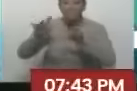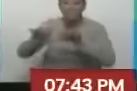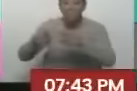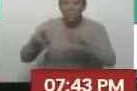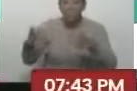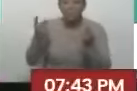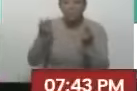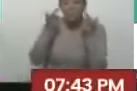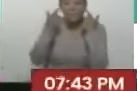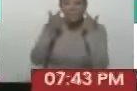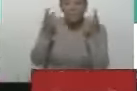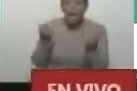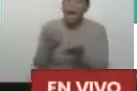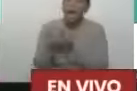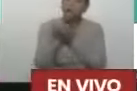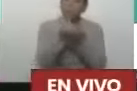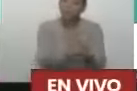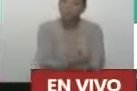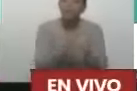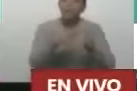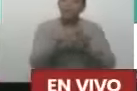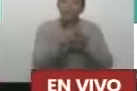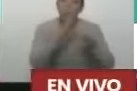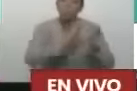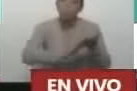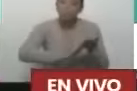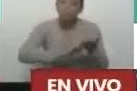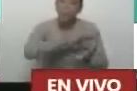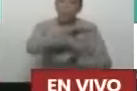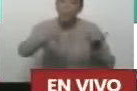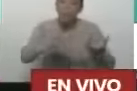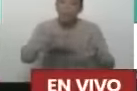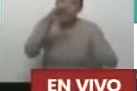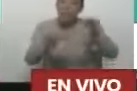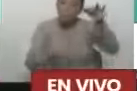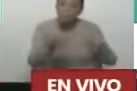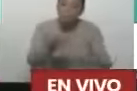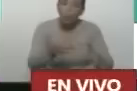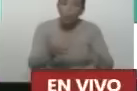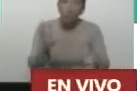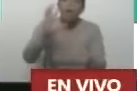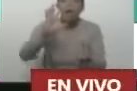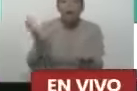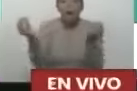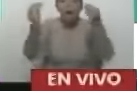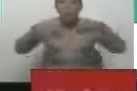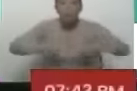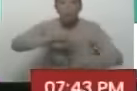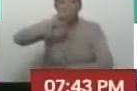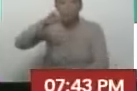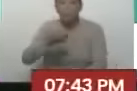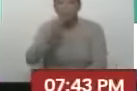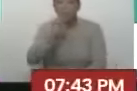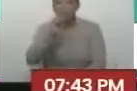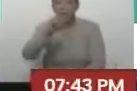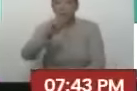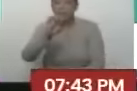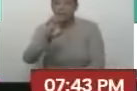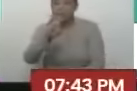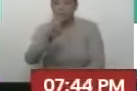Venezuela puede ayudar a un proceso de retoma del acuerdo de Ginebra a un proceso de